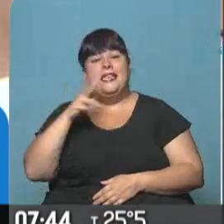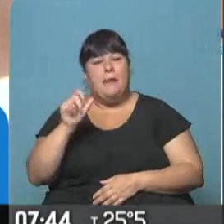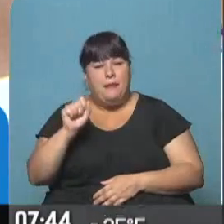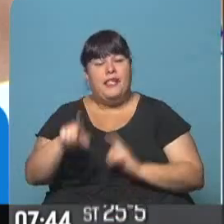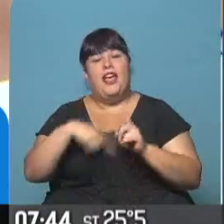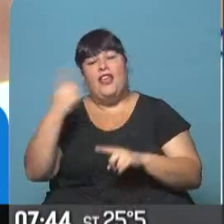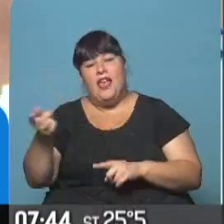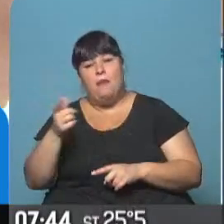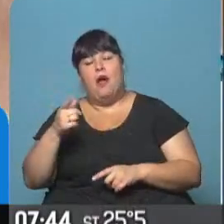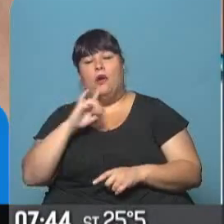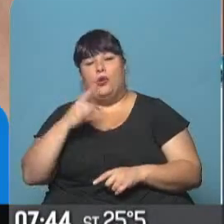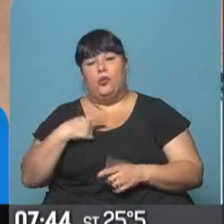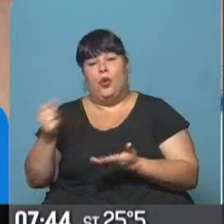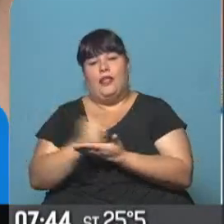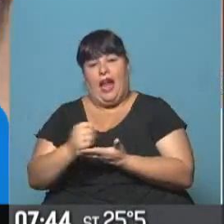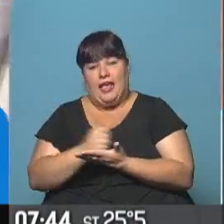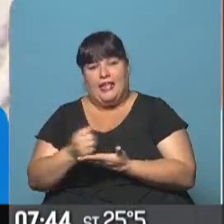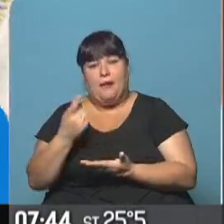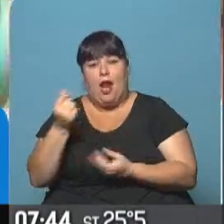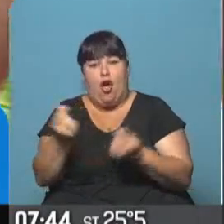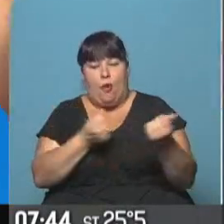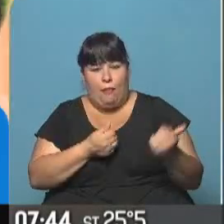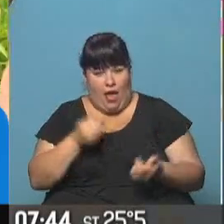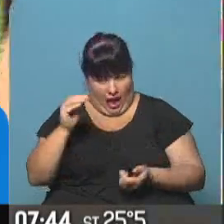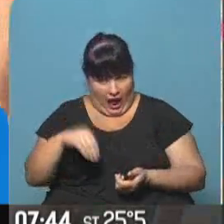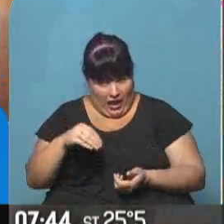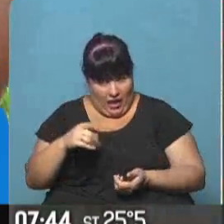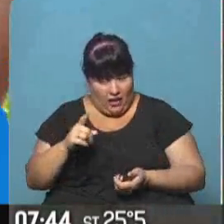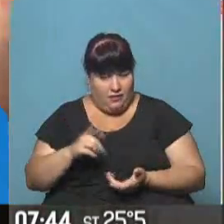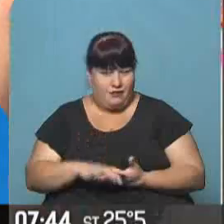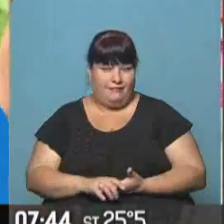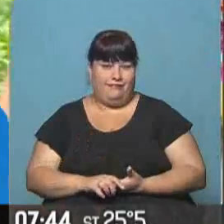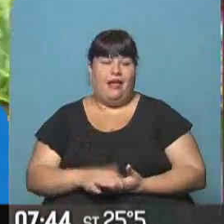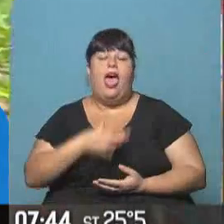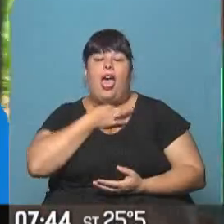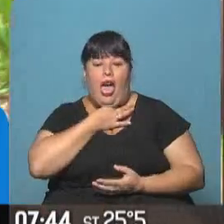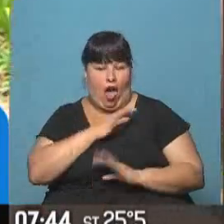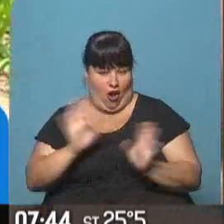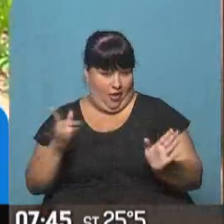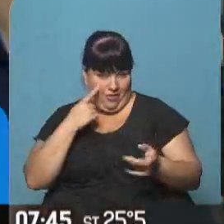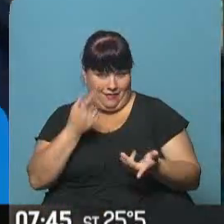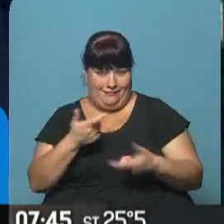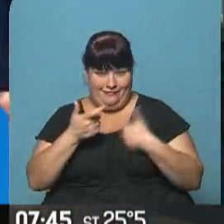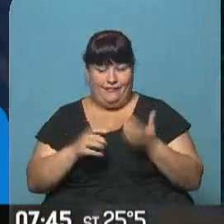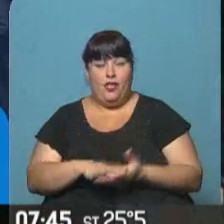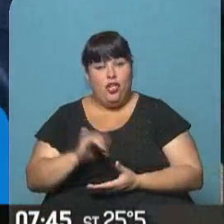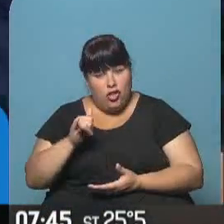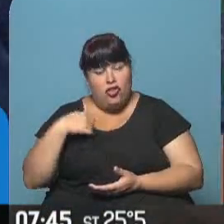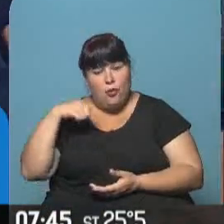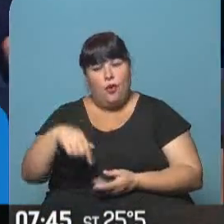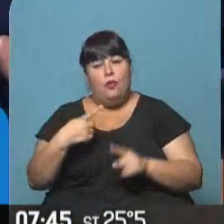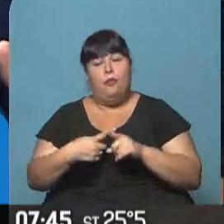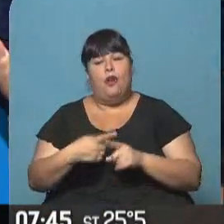después tengo que usar mi tarjeta para poder comprar algo. ¿Y le alcanza? Así. Sí, estoy acá